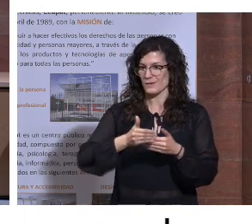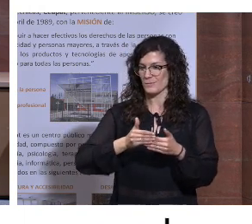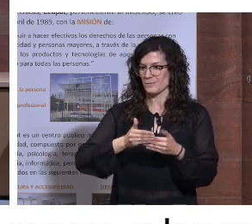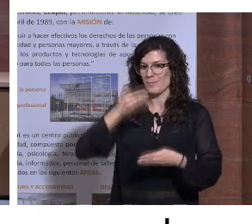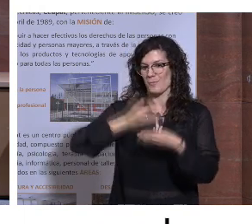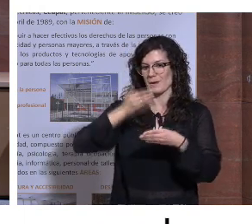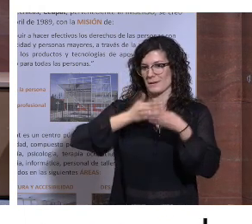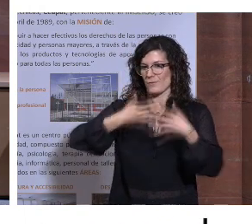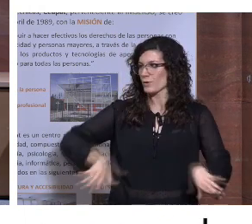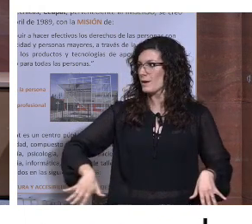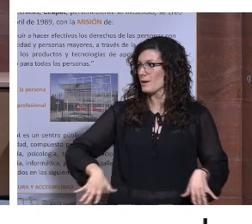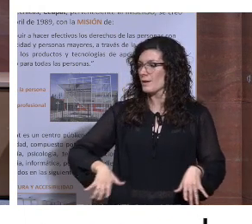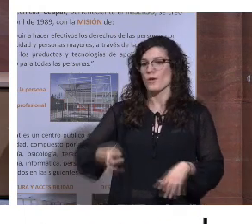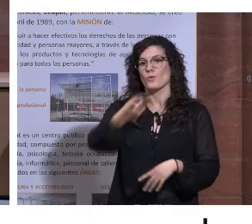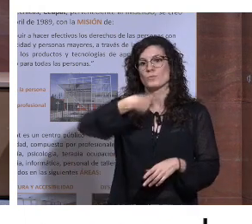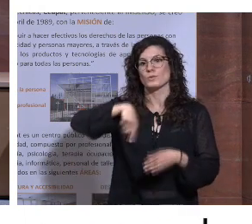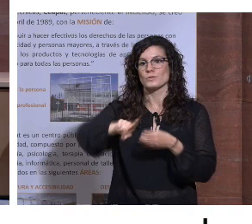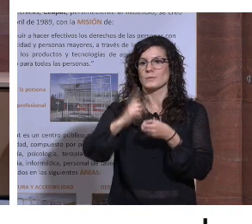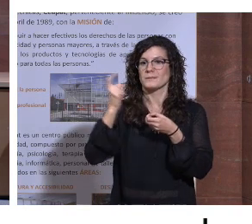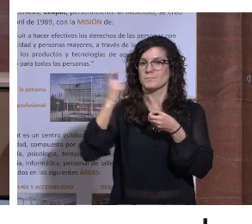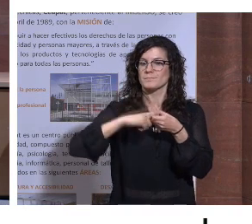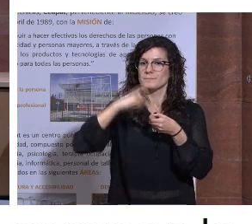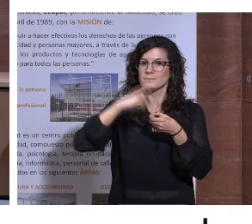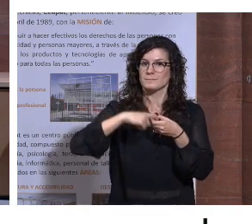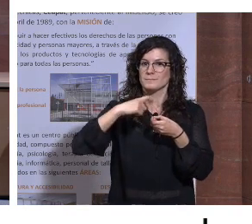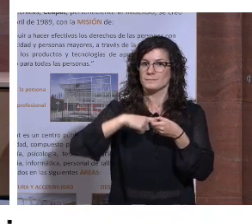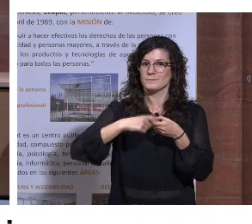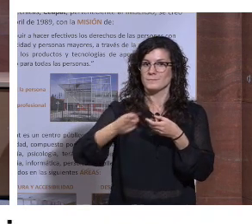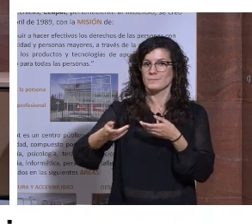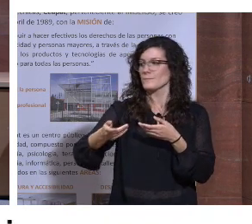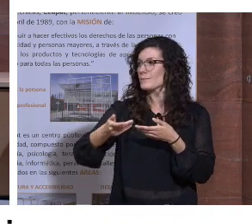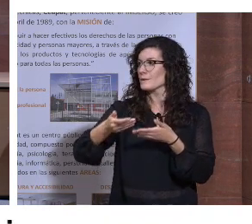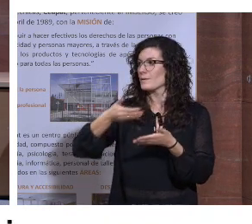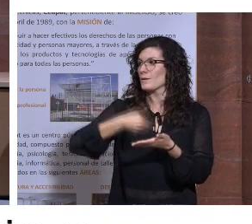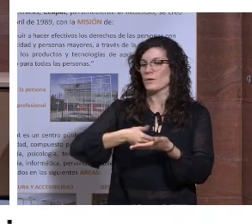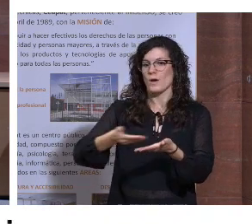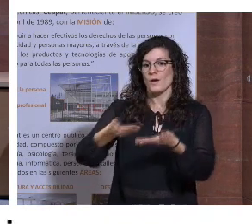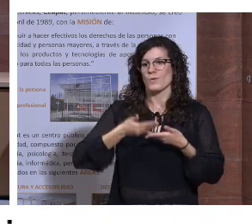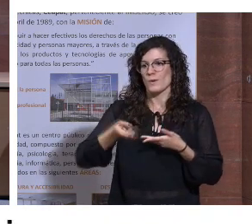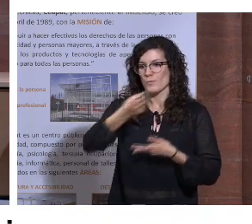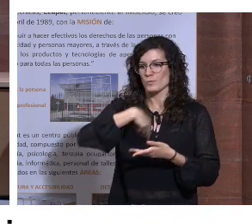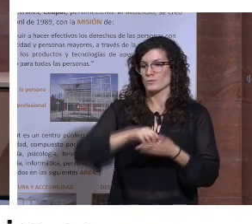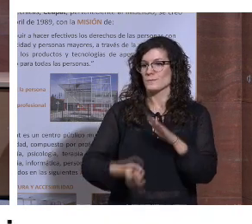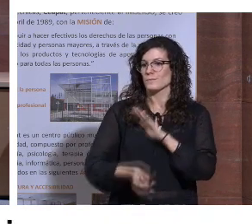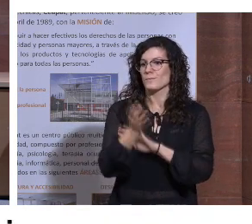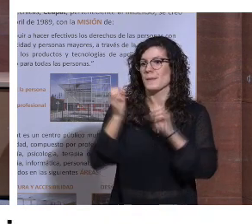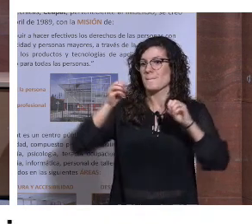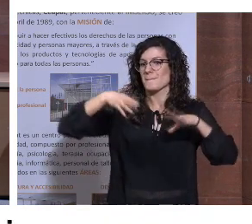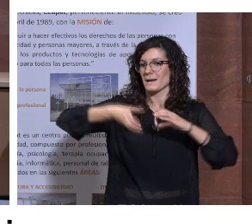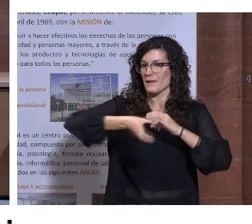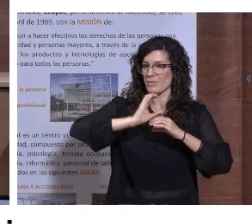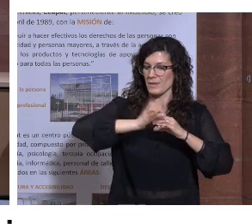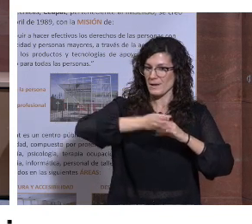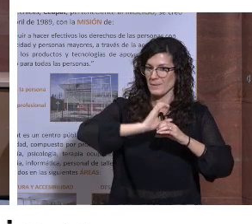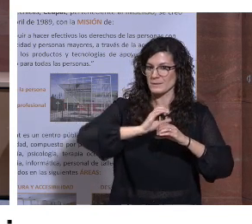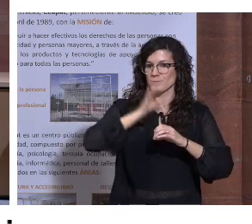Y vosotros vais a participar y me vais a ayudar a que surja la magia del CEAPAD, porque la magia